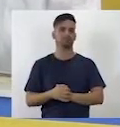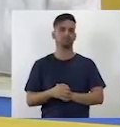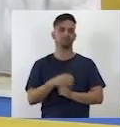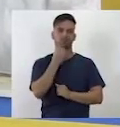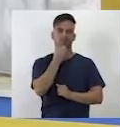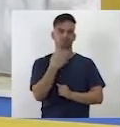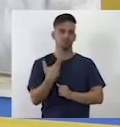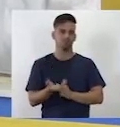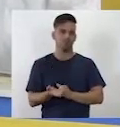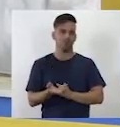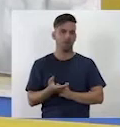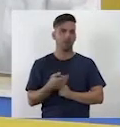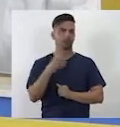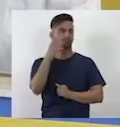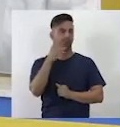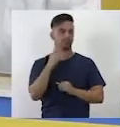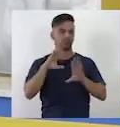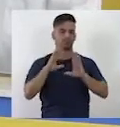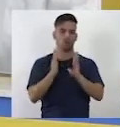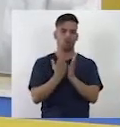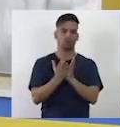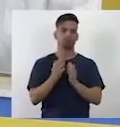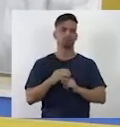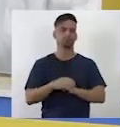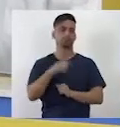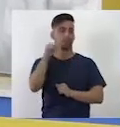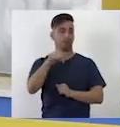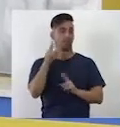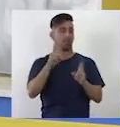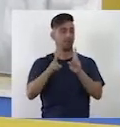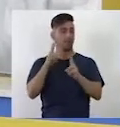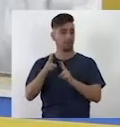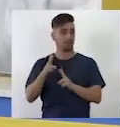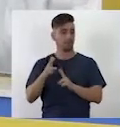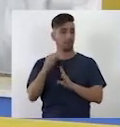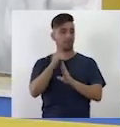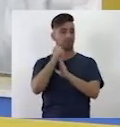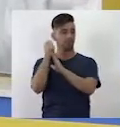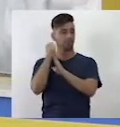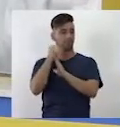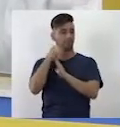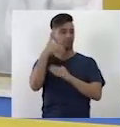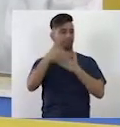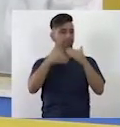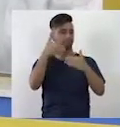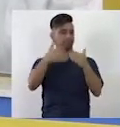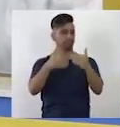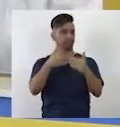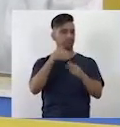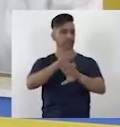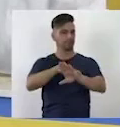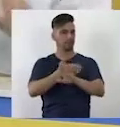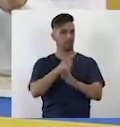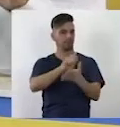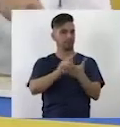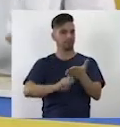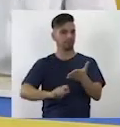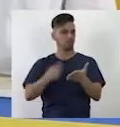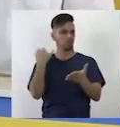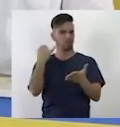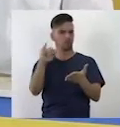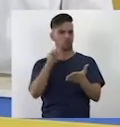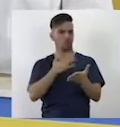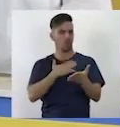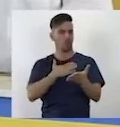a que los puedan resolver porque voy a dar algunas indicaciones para que se guíen después del occovi ven y te los vas a poder